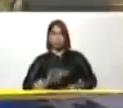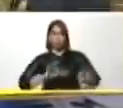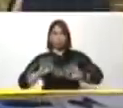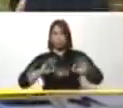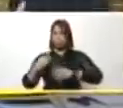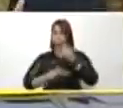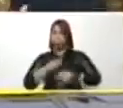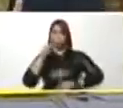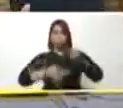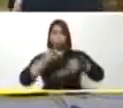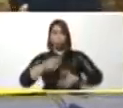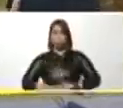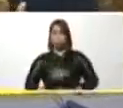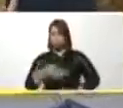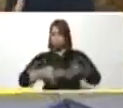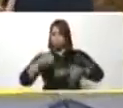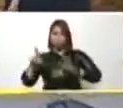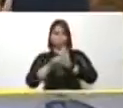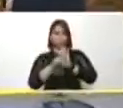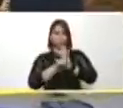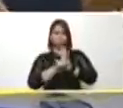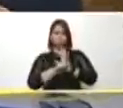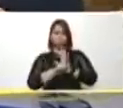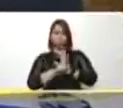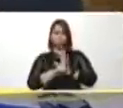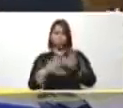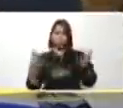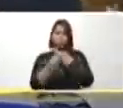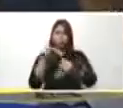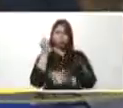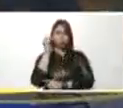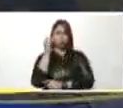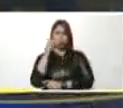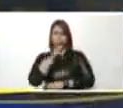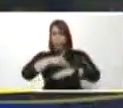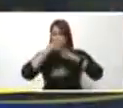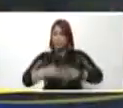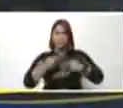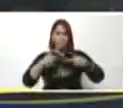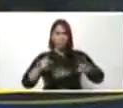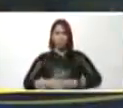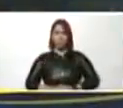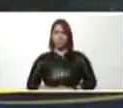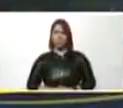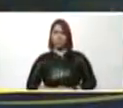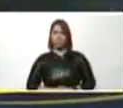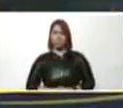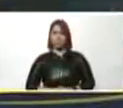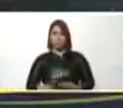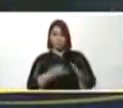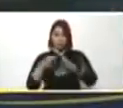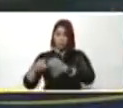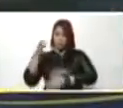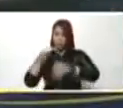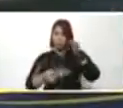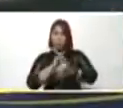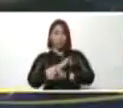justicia, justicia legal con el Parlamento, el Ministerio Público, los órganos de justicia,